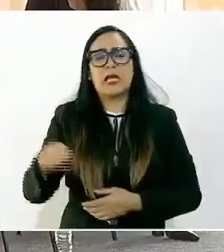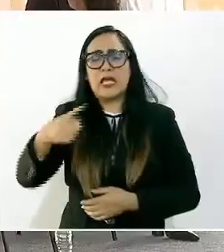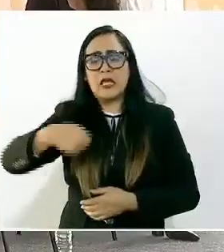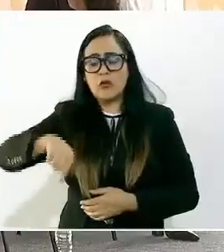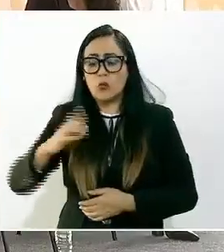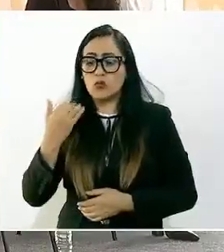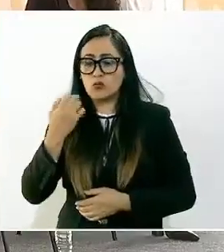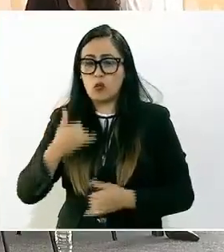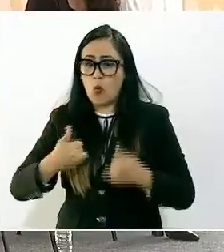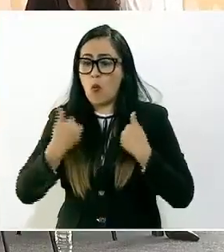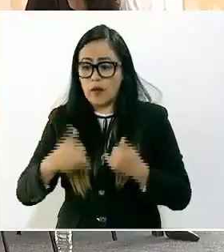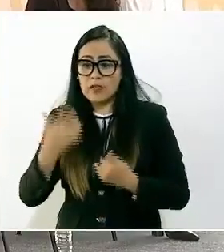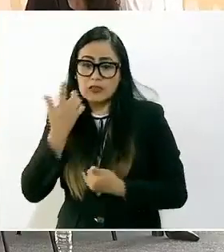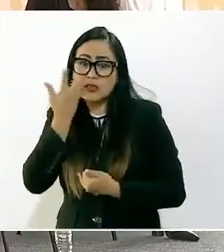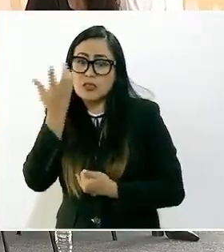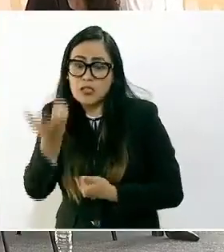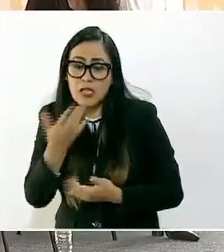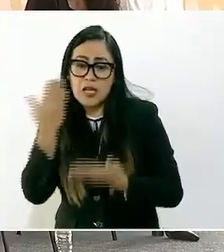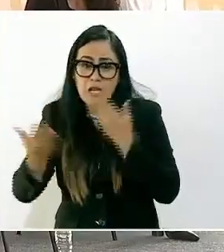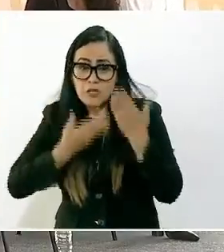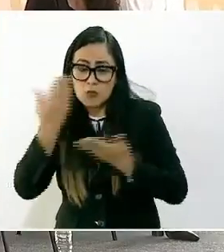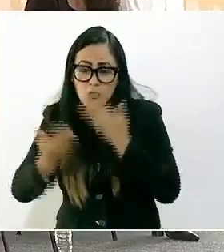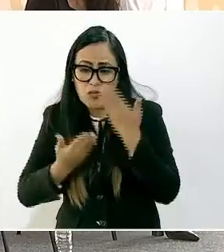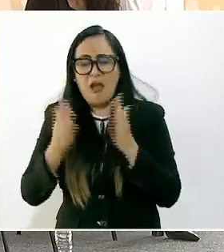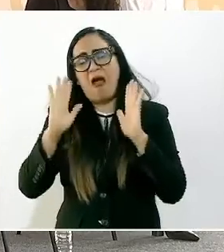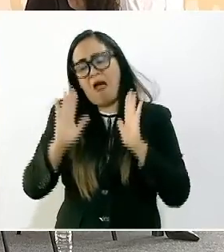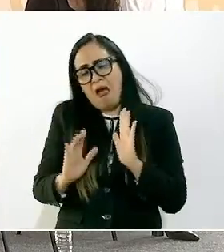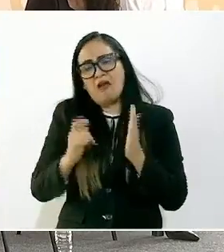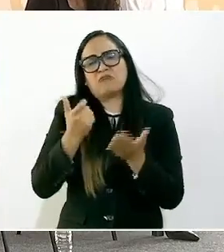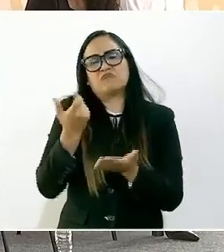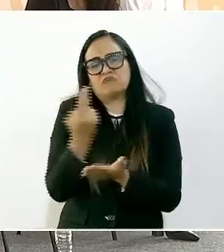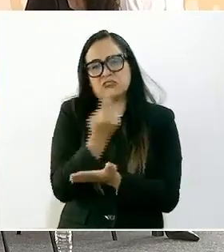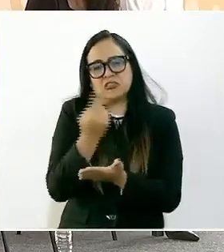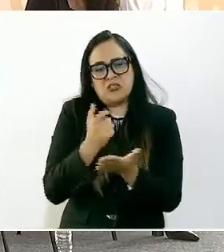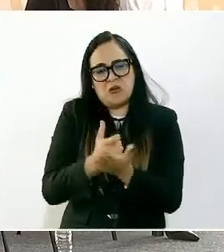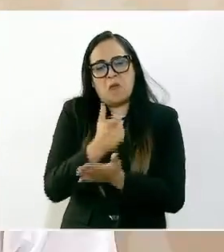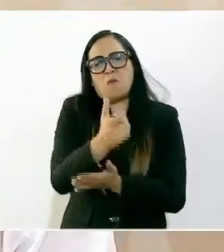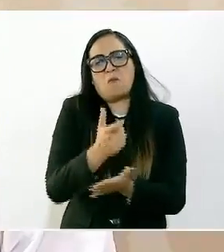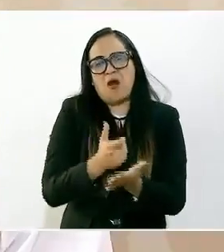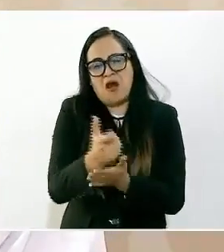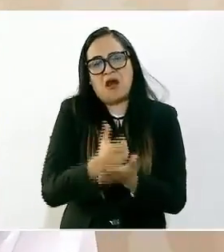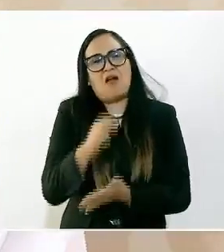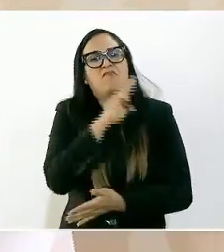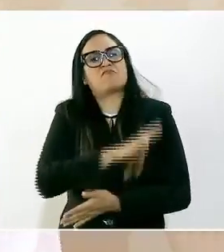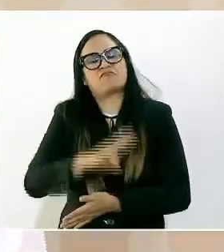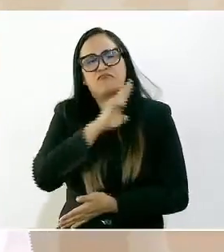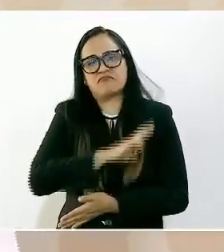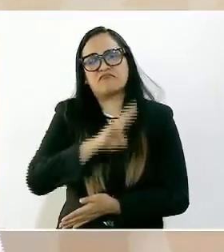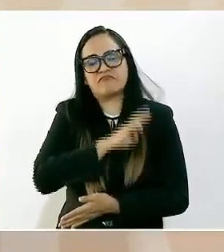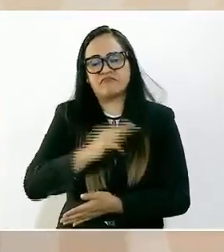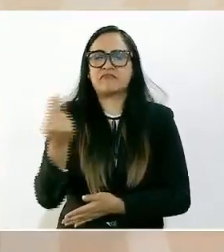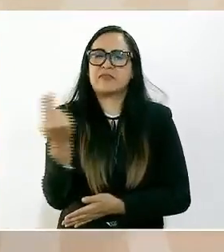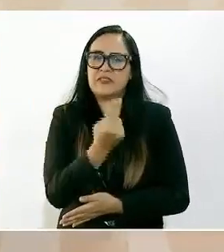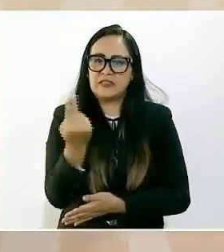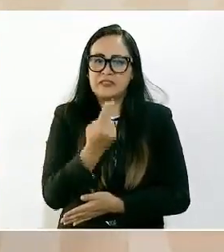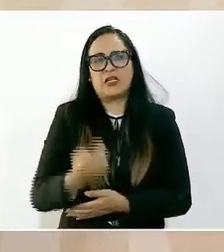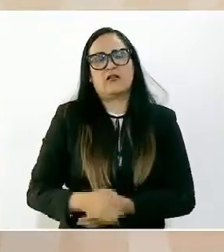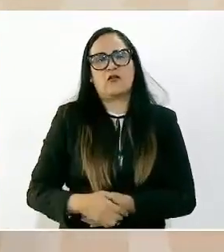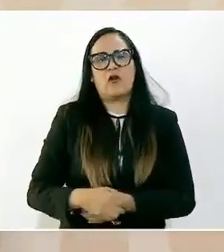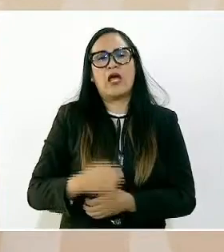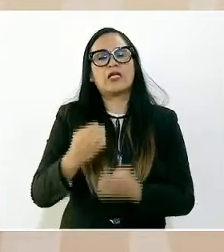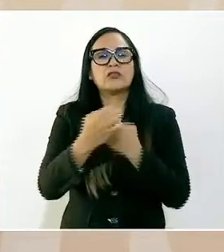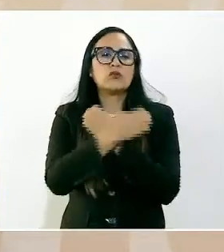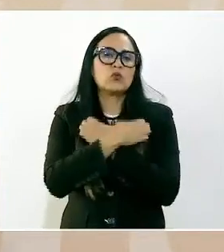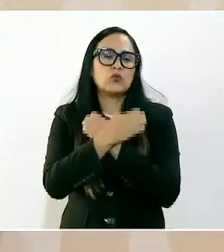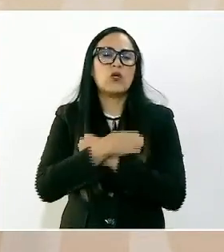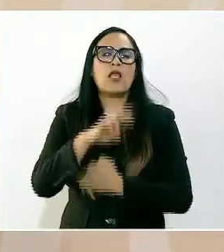estudiar los que tuvieran para pagar colegiaturas, para pagar escuelas